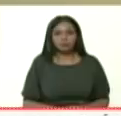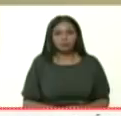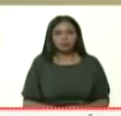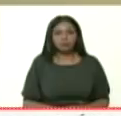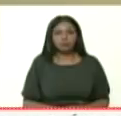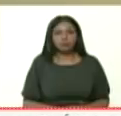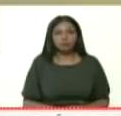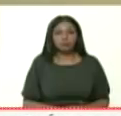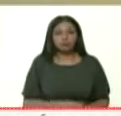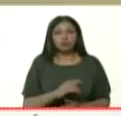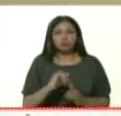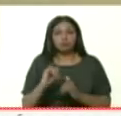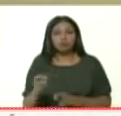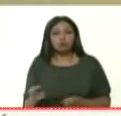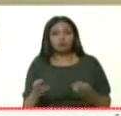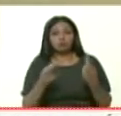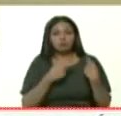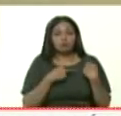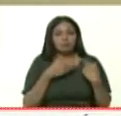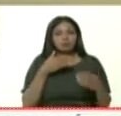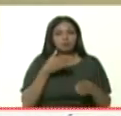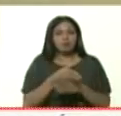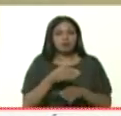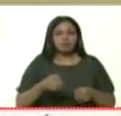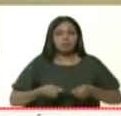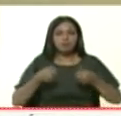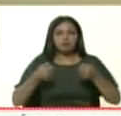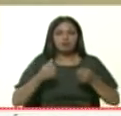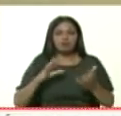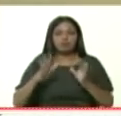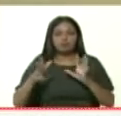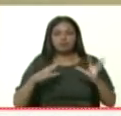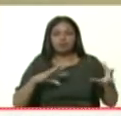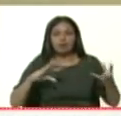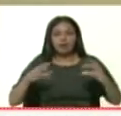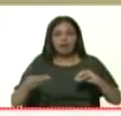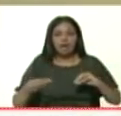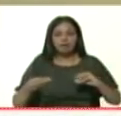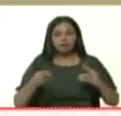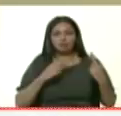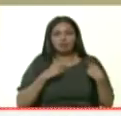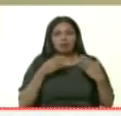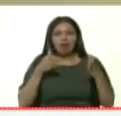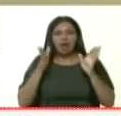que son los encargados de llevar el mercado CLAP al hogar.